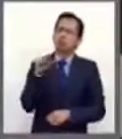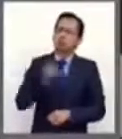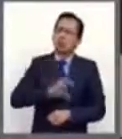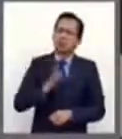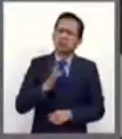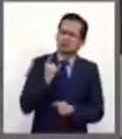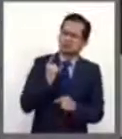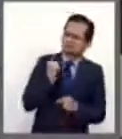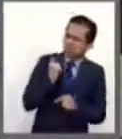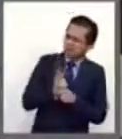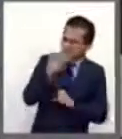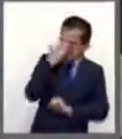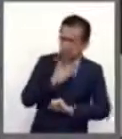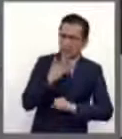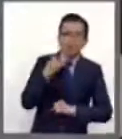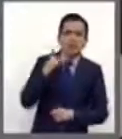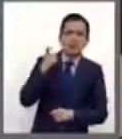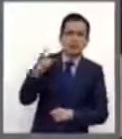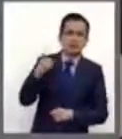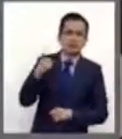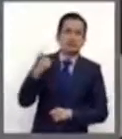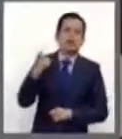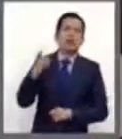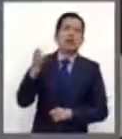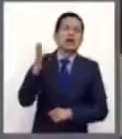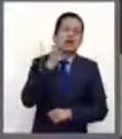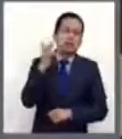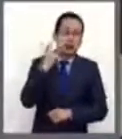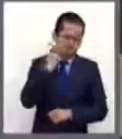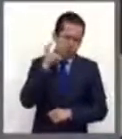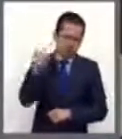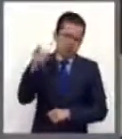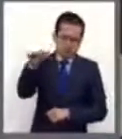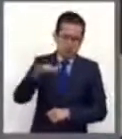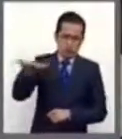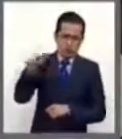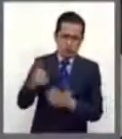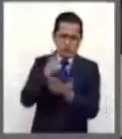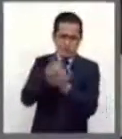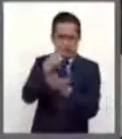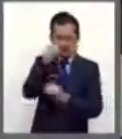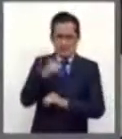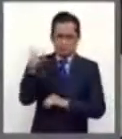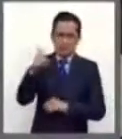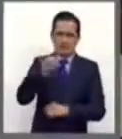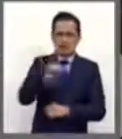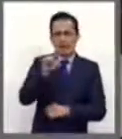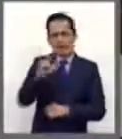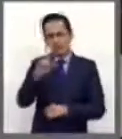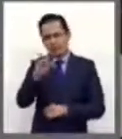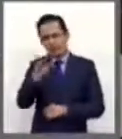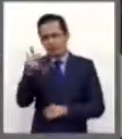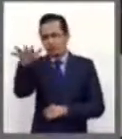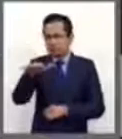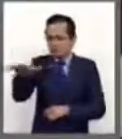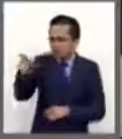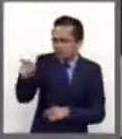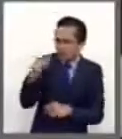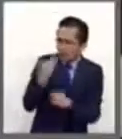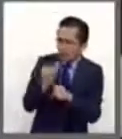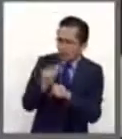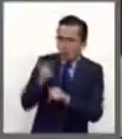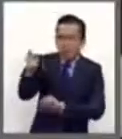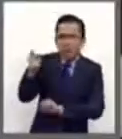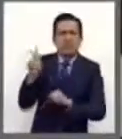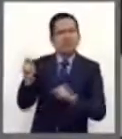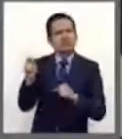Cámara de Diputados en la Ciudad de México, en la Asamblea Legislativa, se está